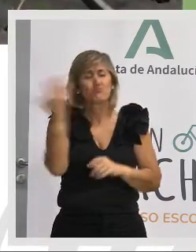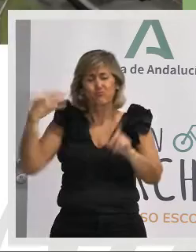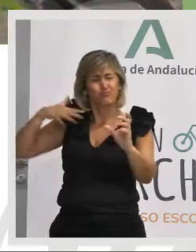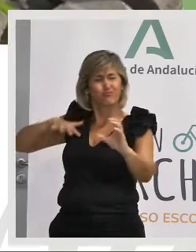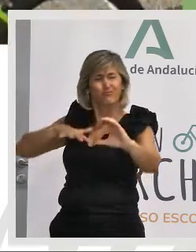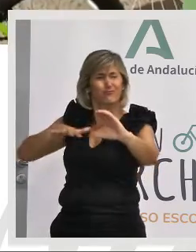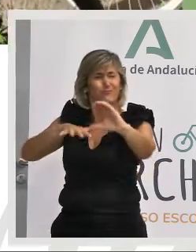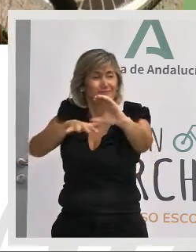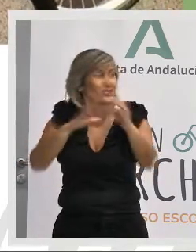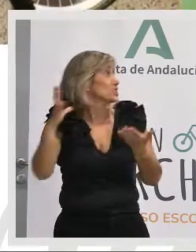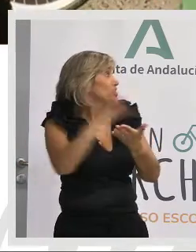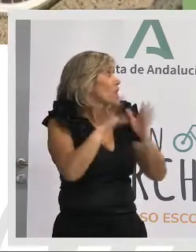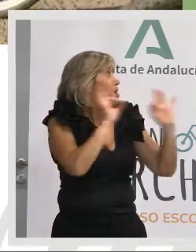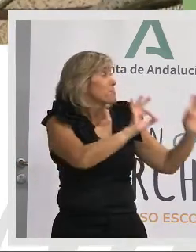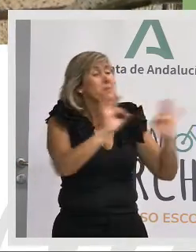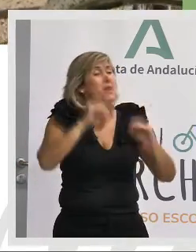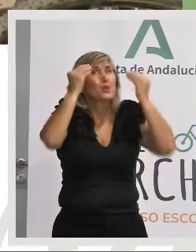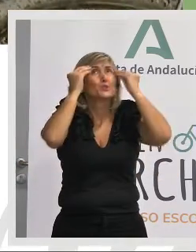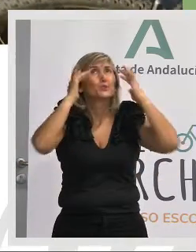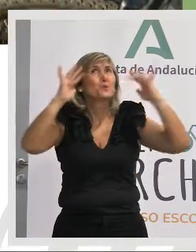todos listos para cumplir nuestros sueños.